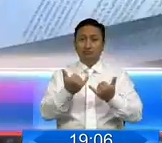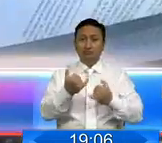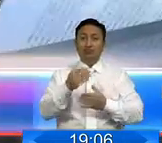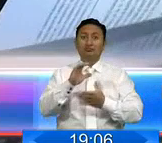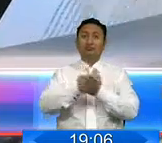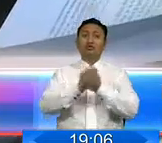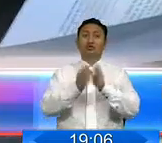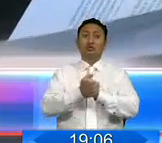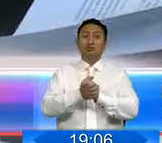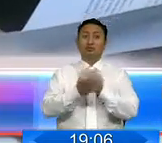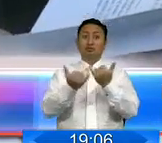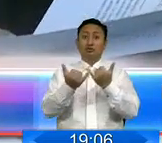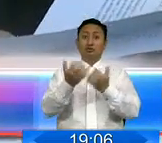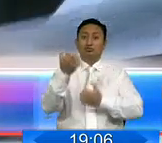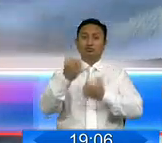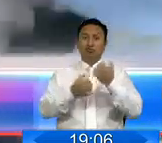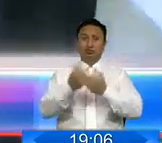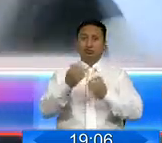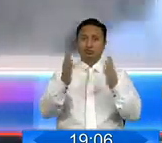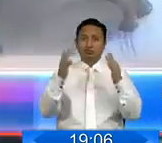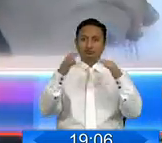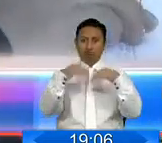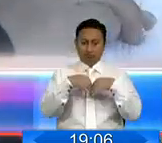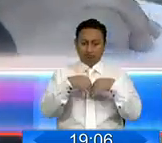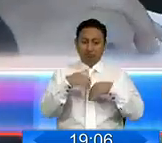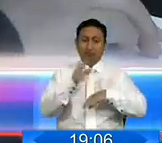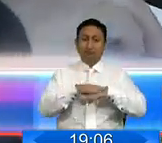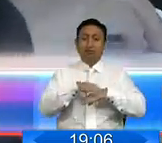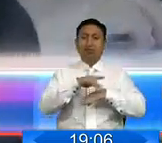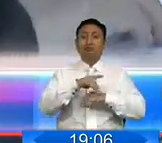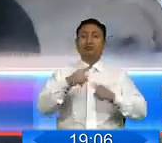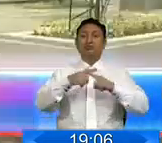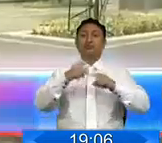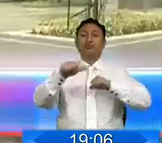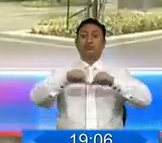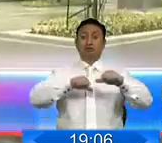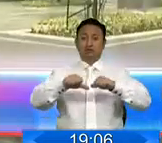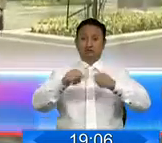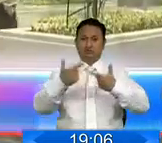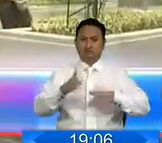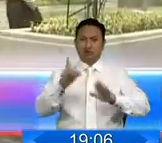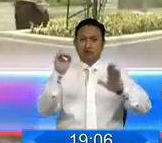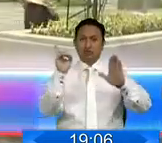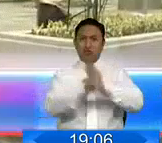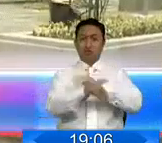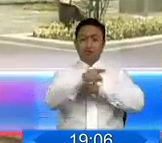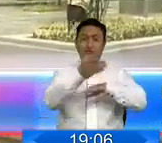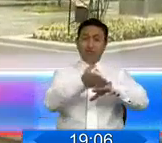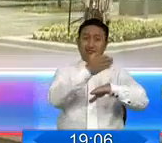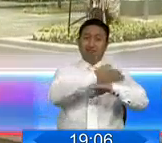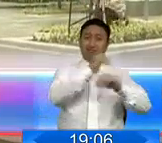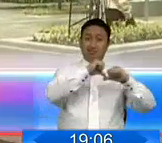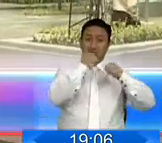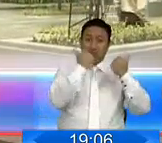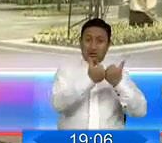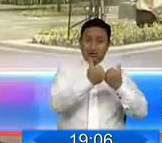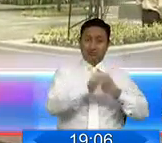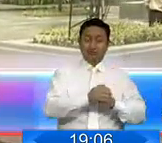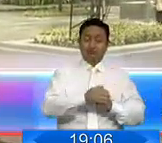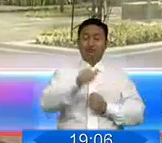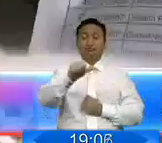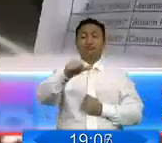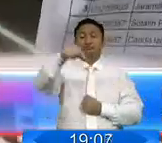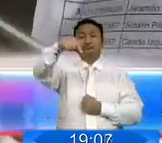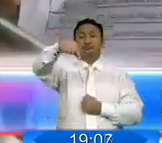se le tornaron literalmente negros los días, tras la denuncia de un ex asesor de ella cuando se desempeñó como asambleísta. Ángel